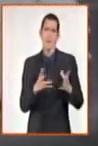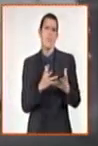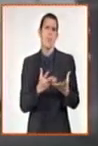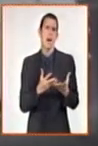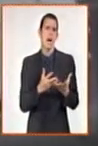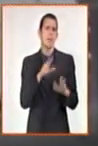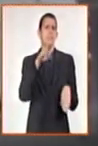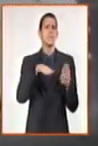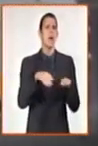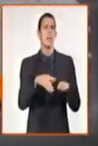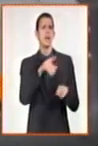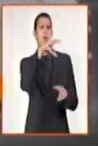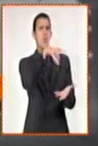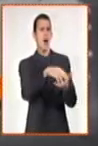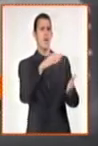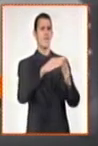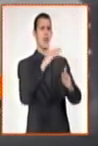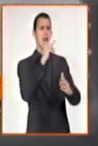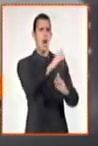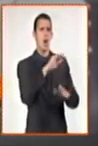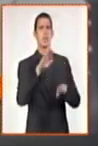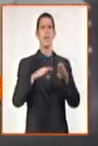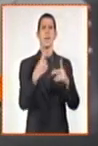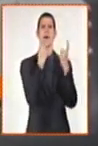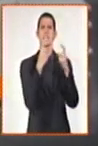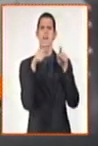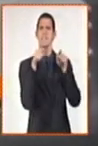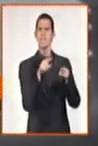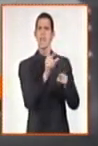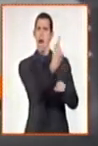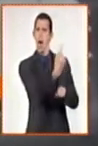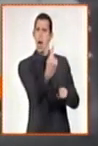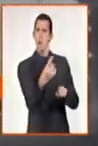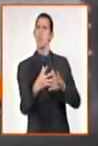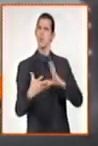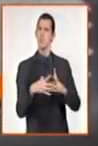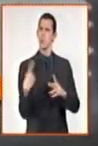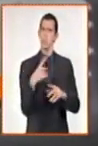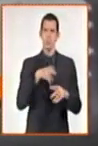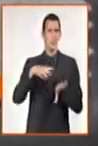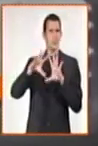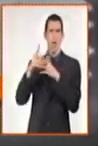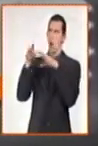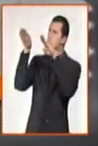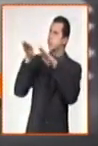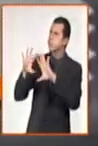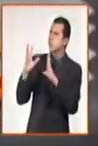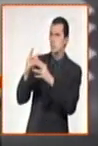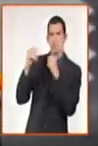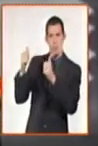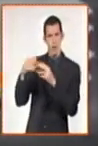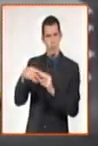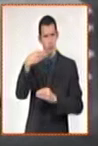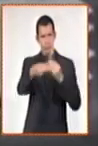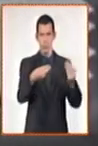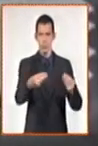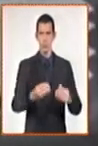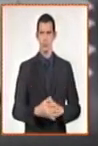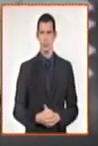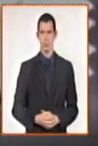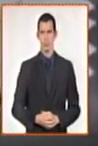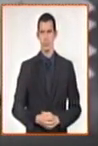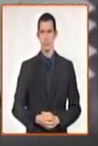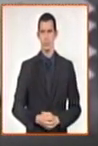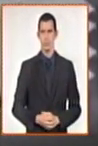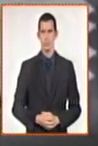productos. Hoy nos encontramos al 80% de la distribución. Adoptamos medidas, acuerdos desde el Consejo de Defensa Municipal de poder